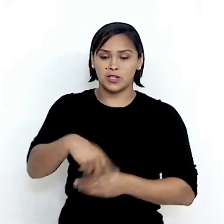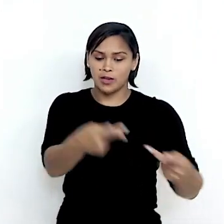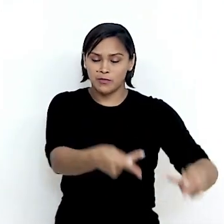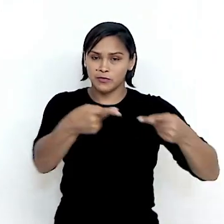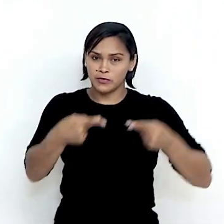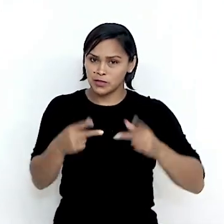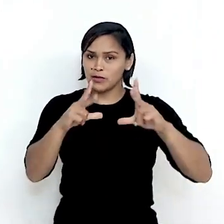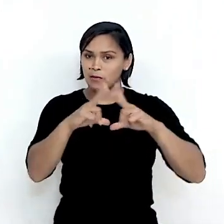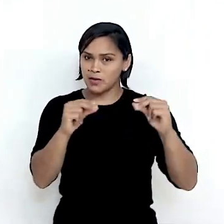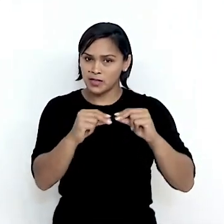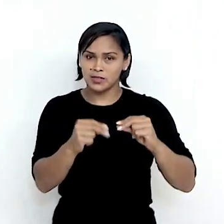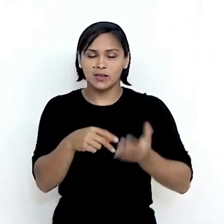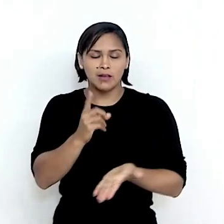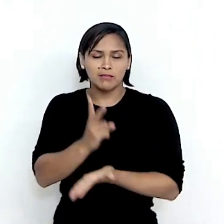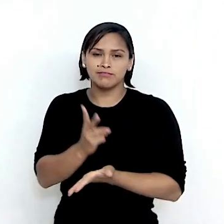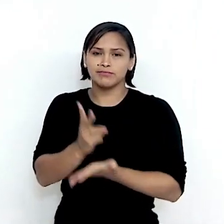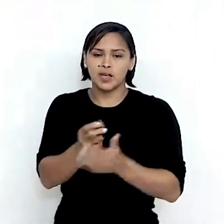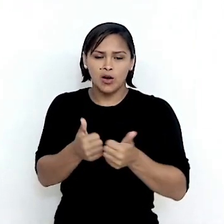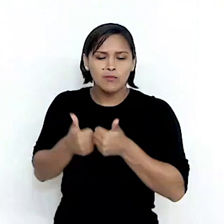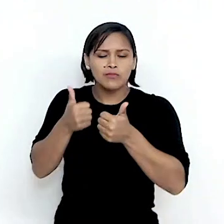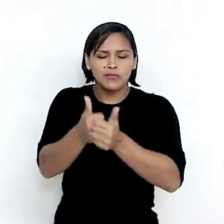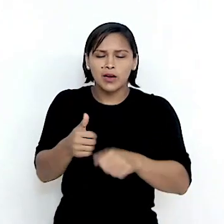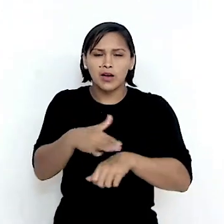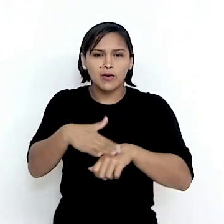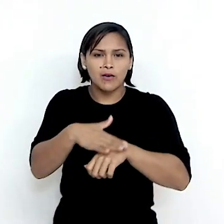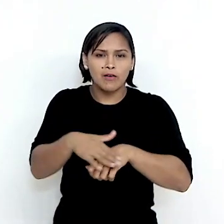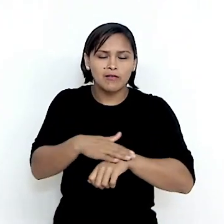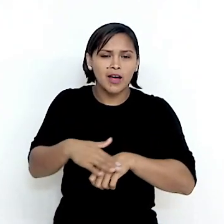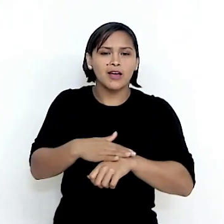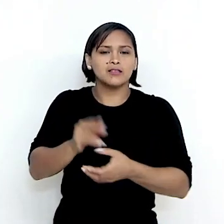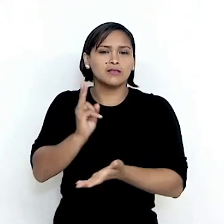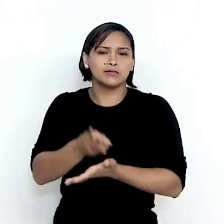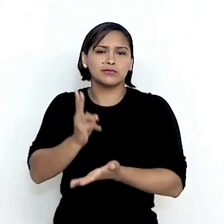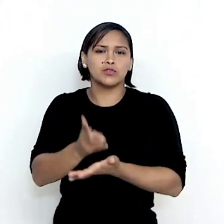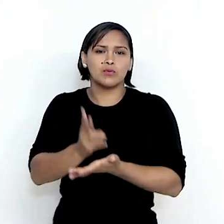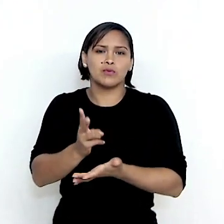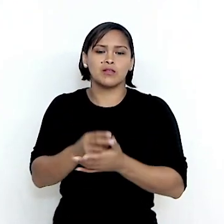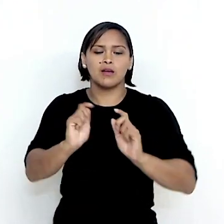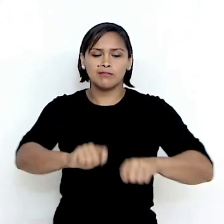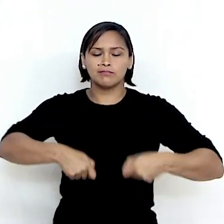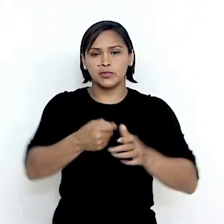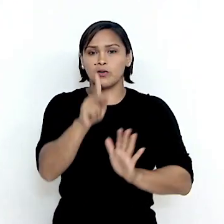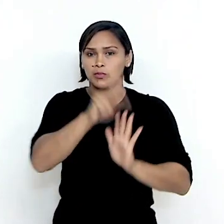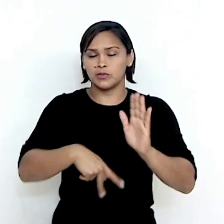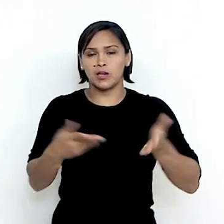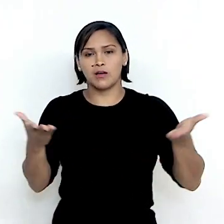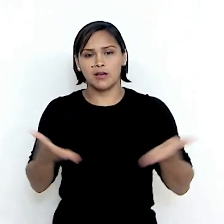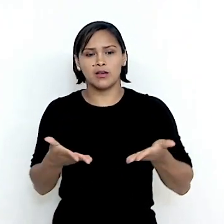sostuvo importantes conversaciones para impulsar este proyecto que hoy día da la